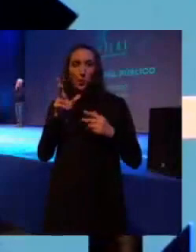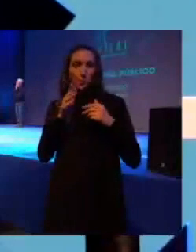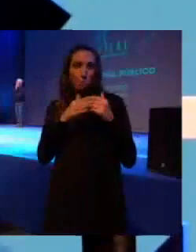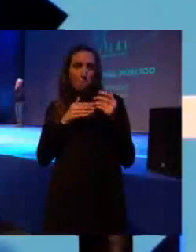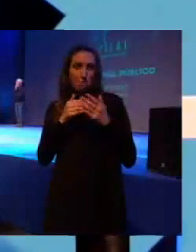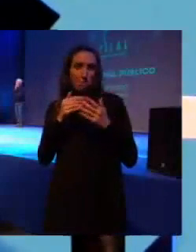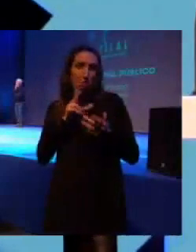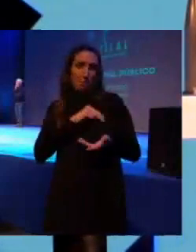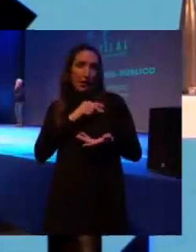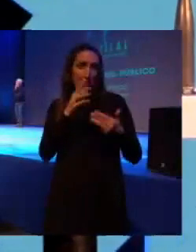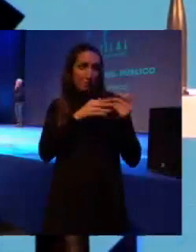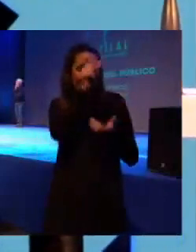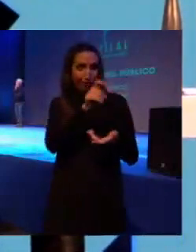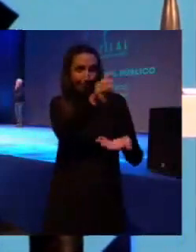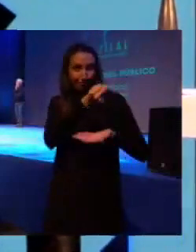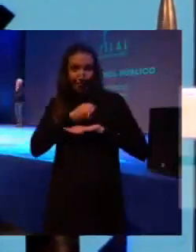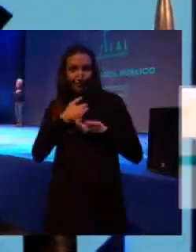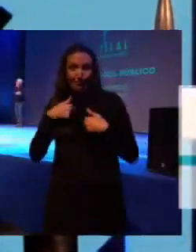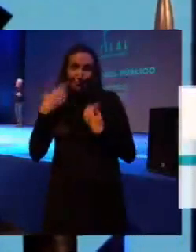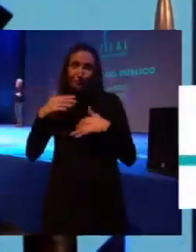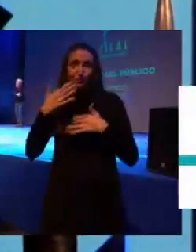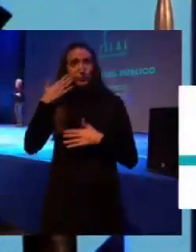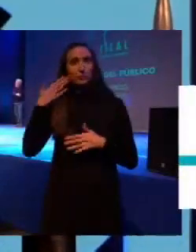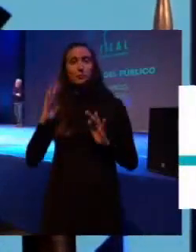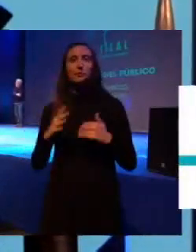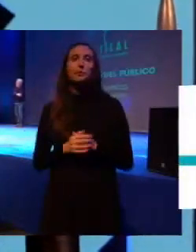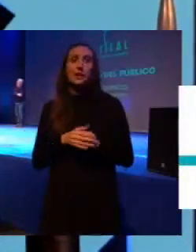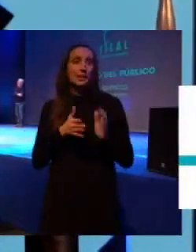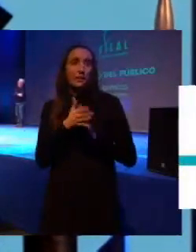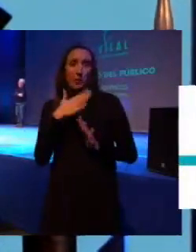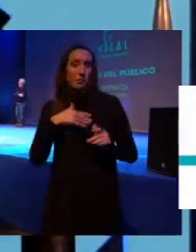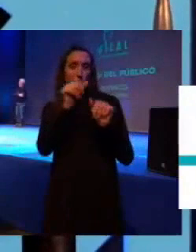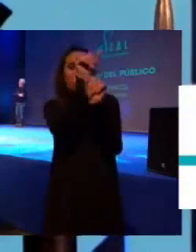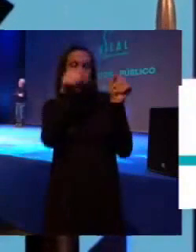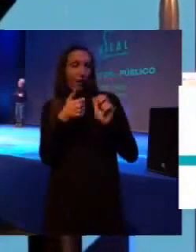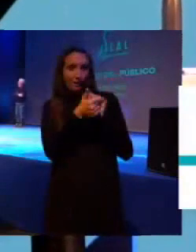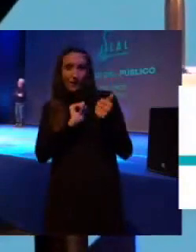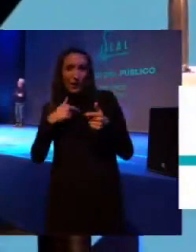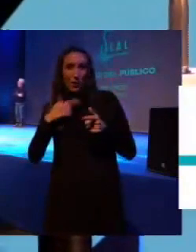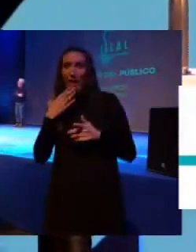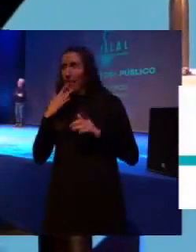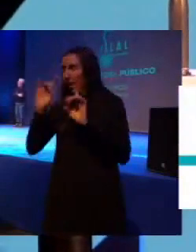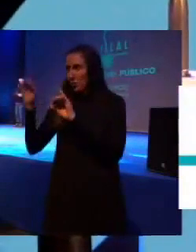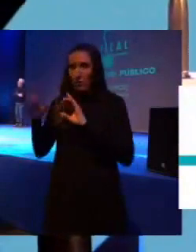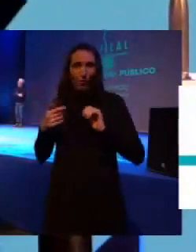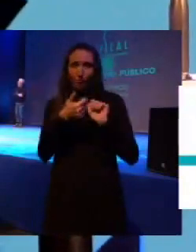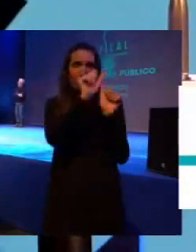de manos de Fernando, que siempre ha sido un referente para mí, para mucha gente de mi generación.